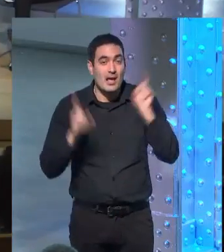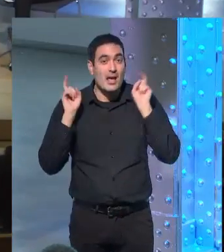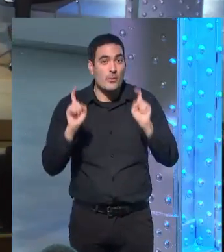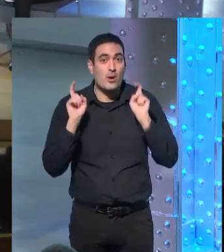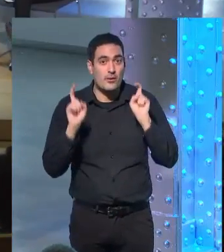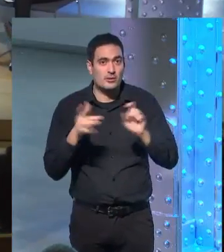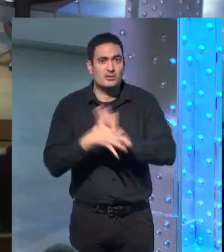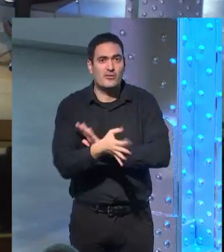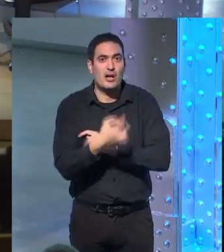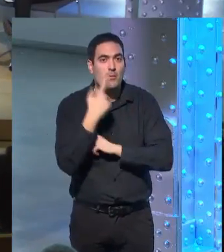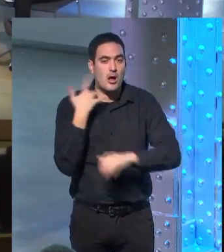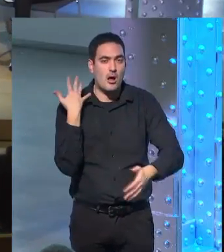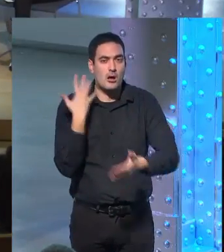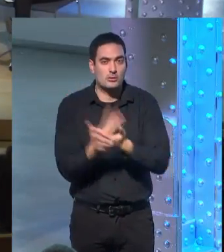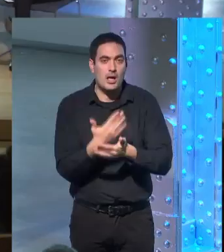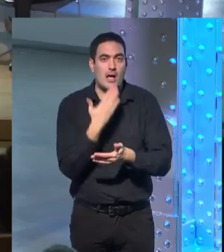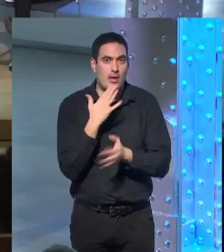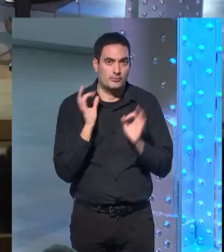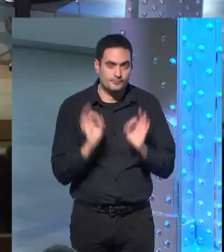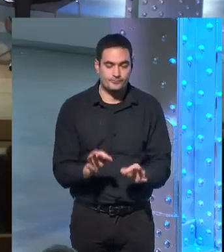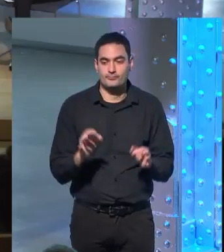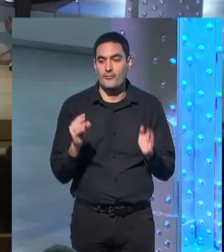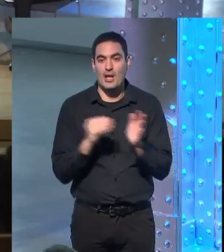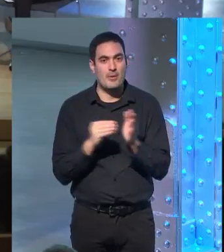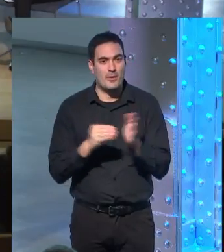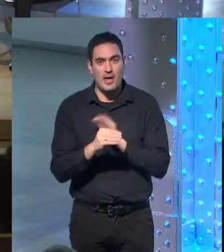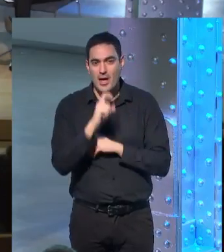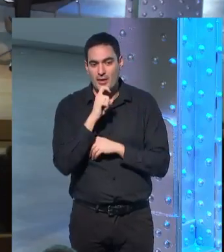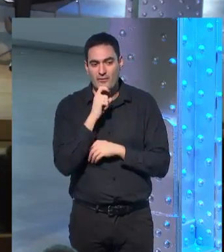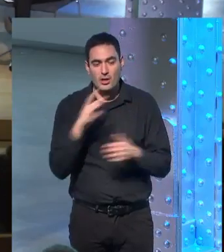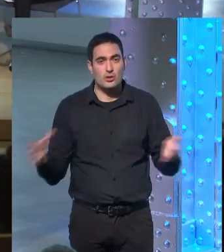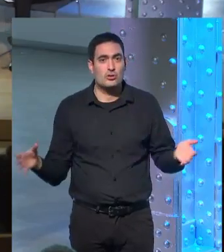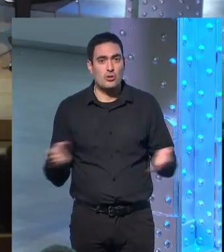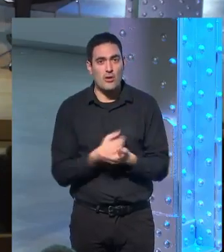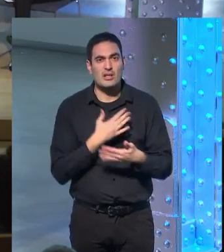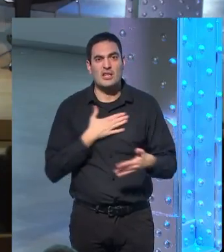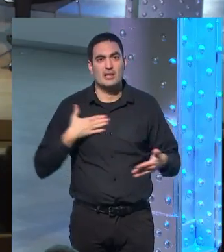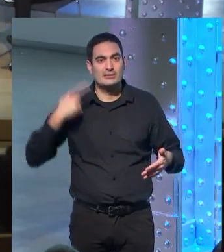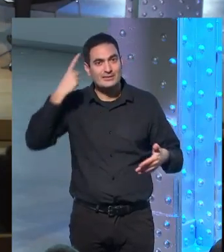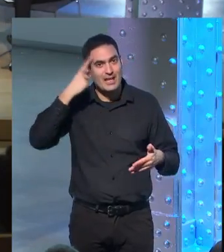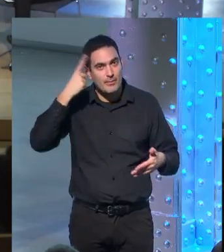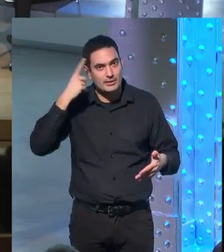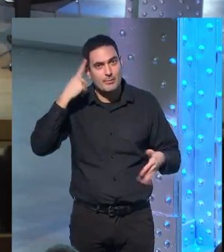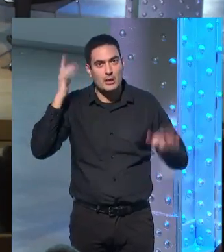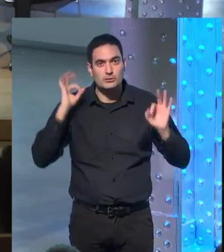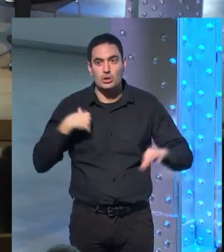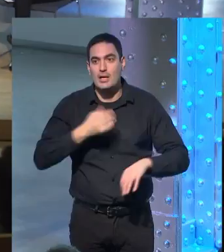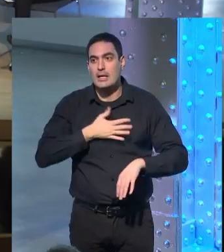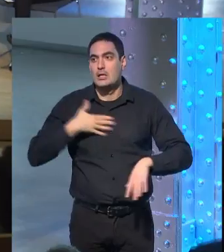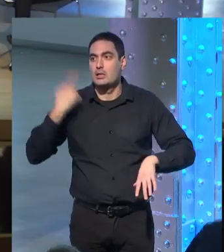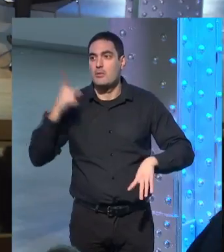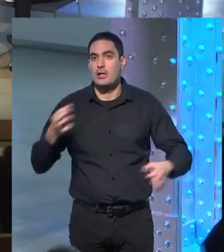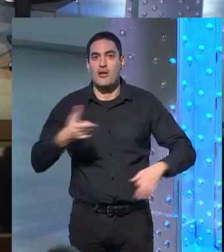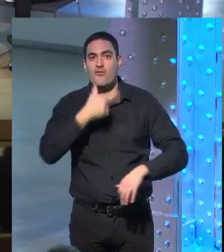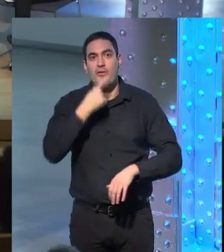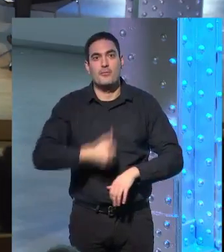no es, mira, hasta aquí, a esta edad, o sea, a veces es difícil, ¿no? Y todo el mundo quiere como saber lo concreto. Yo también querría, sí, que